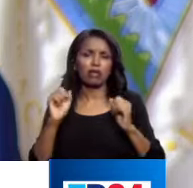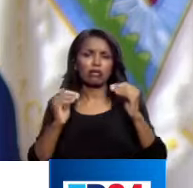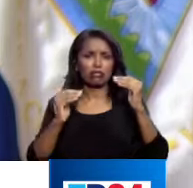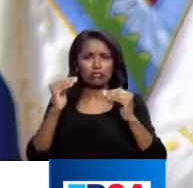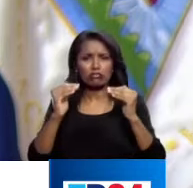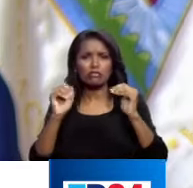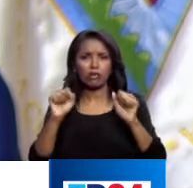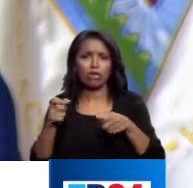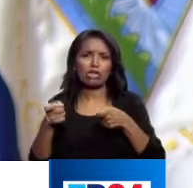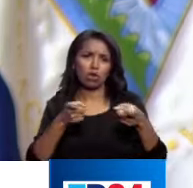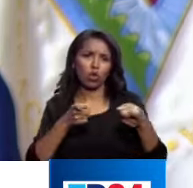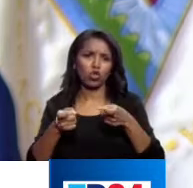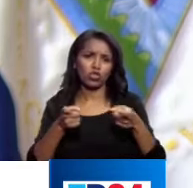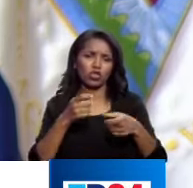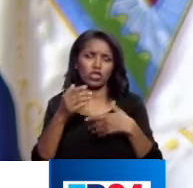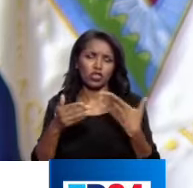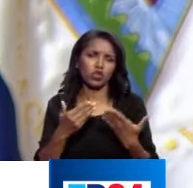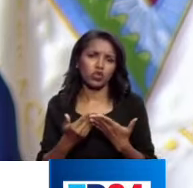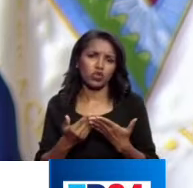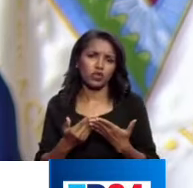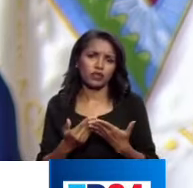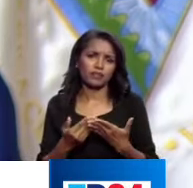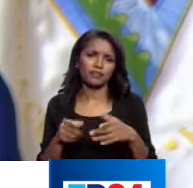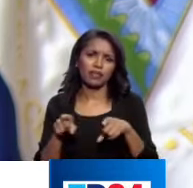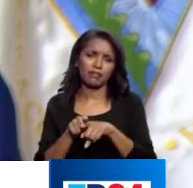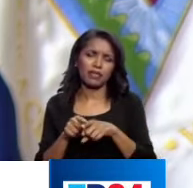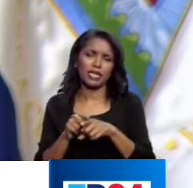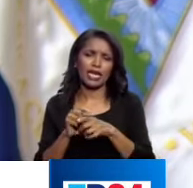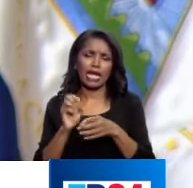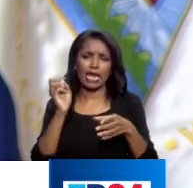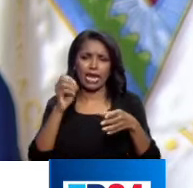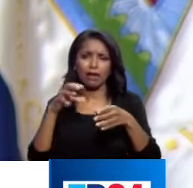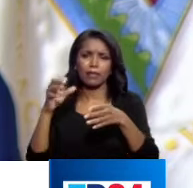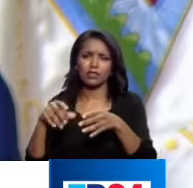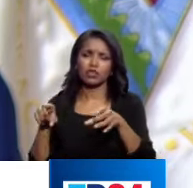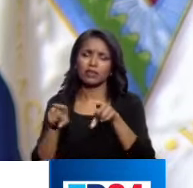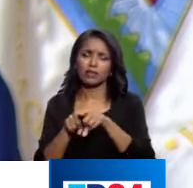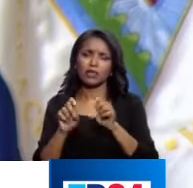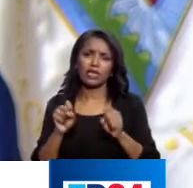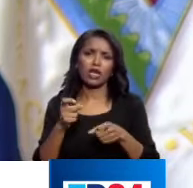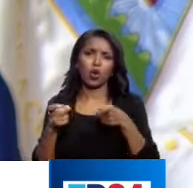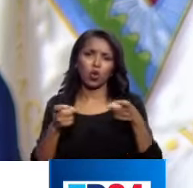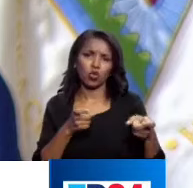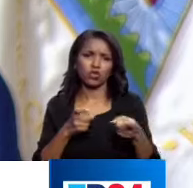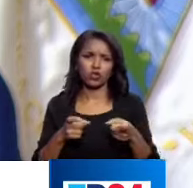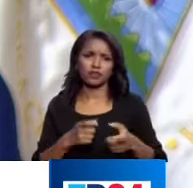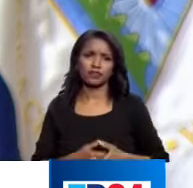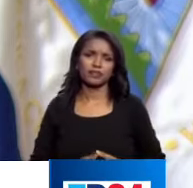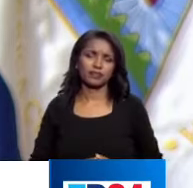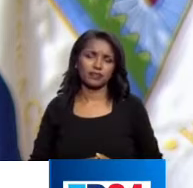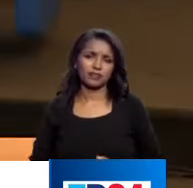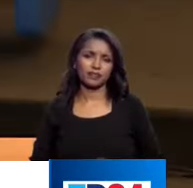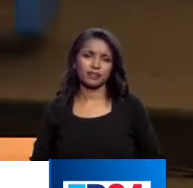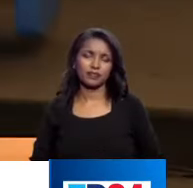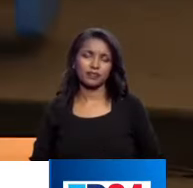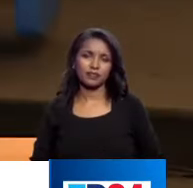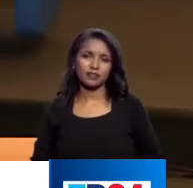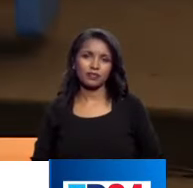los indicadores, incluyendo en la recolección de desechos y residuos, y así asignarle fondos como premio o